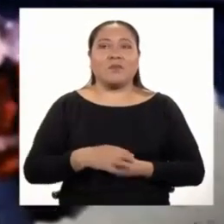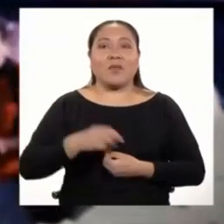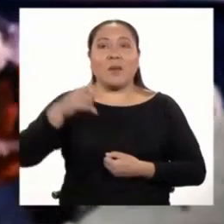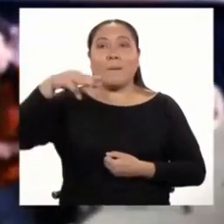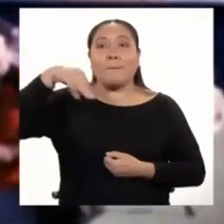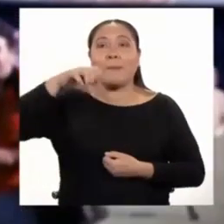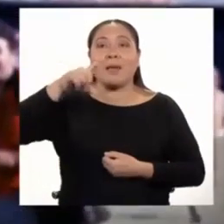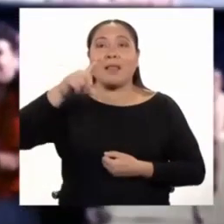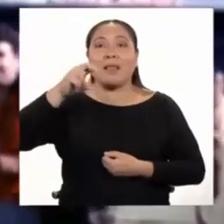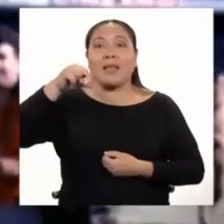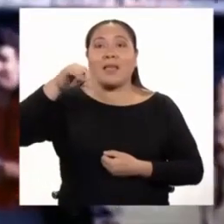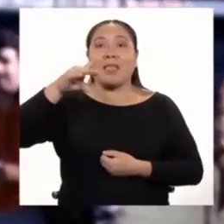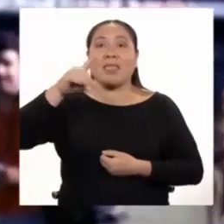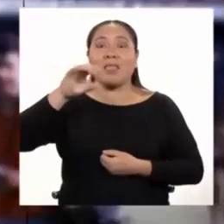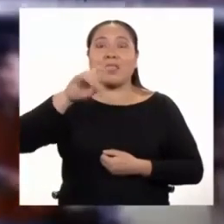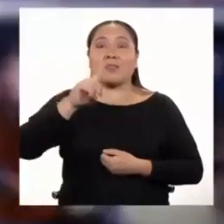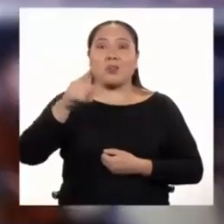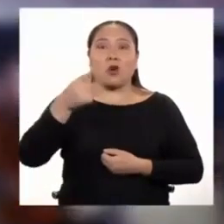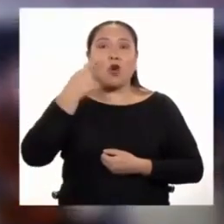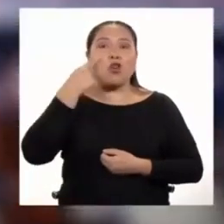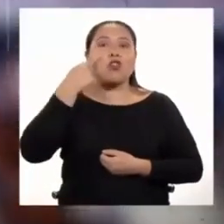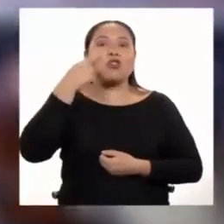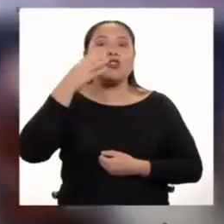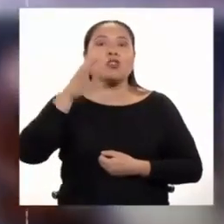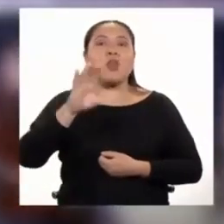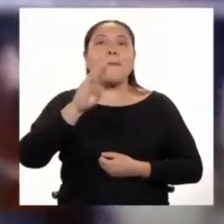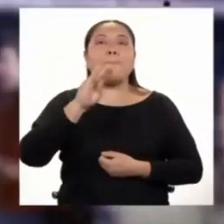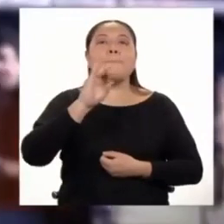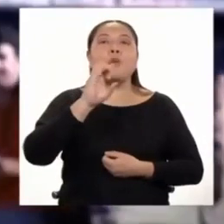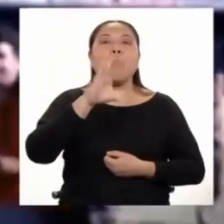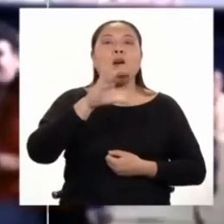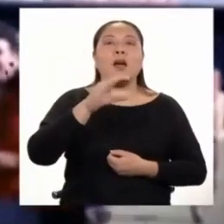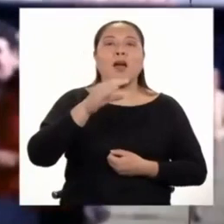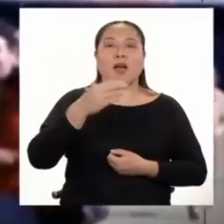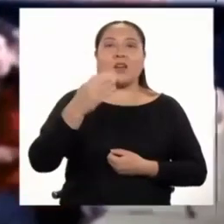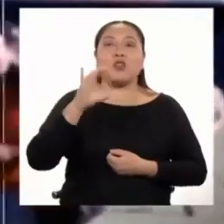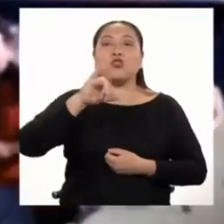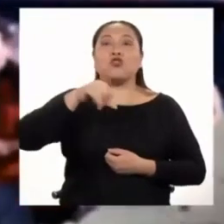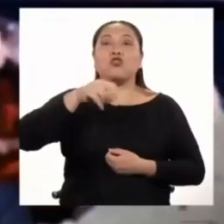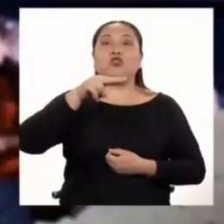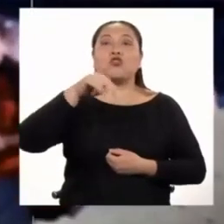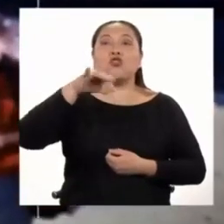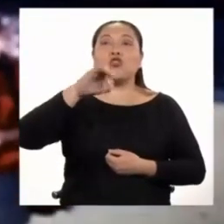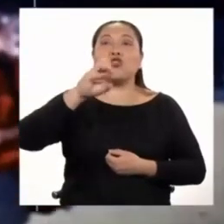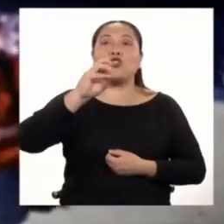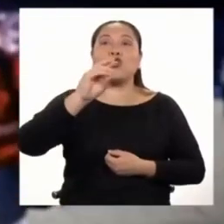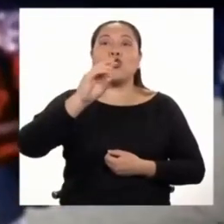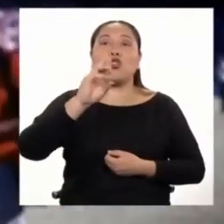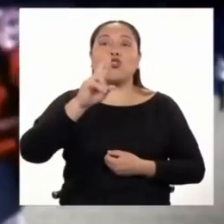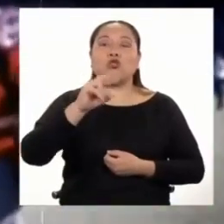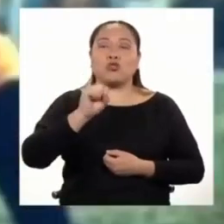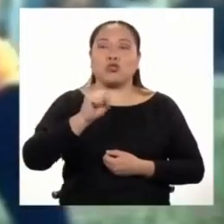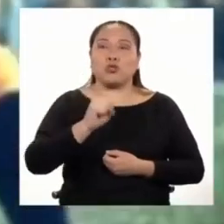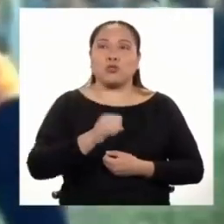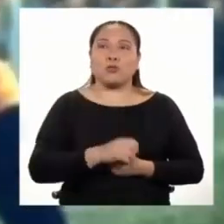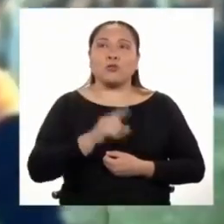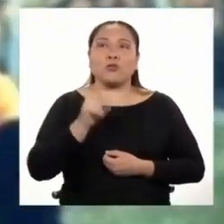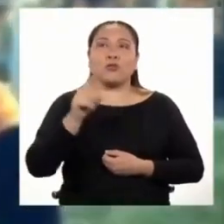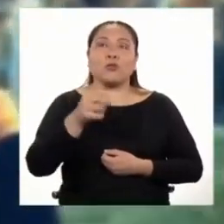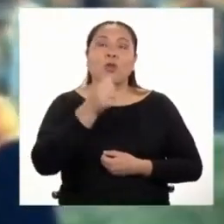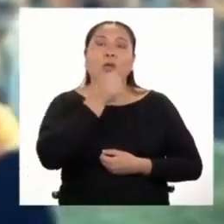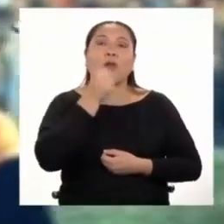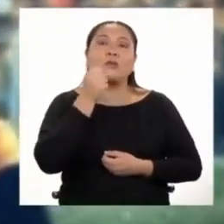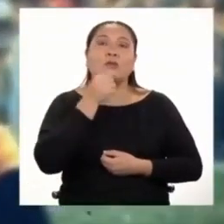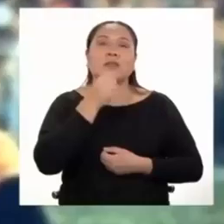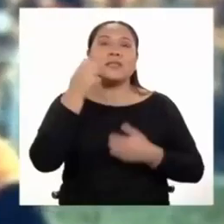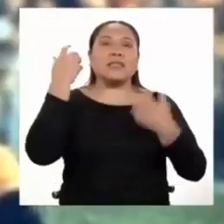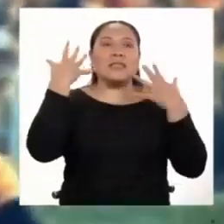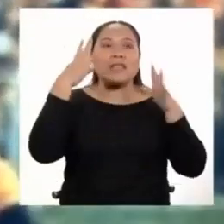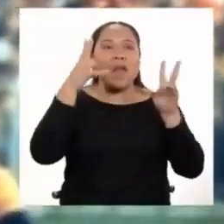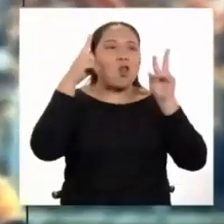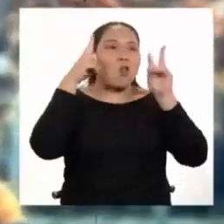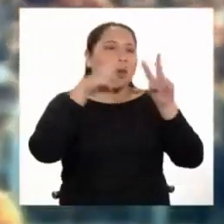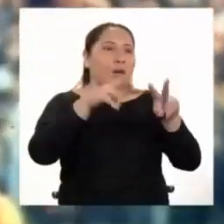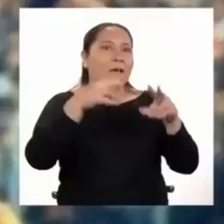Meléndez fue ídolo en Boca Juniors. El cántico de la tribuna Ceneice de esos tiempos era: "Y ya lo